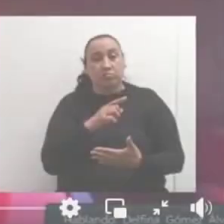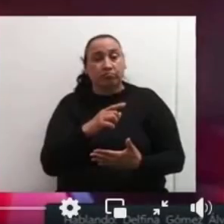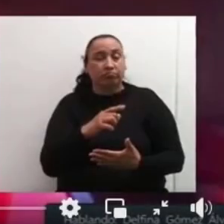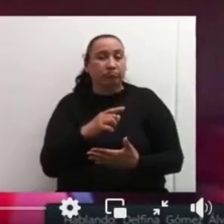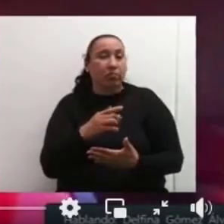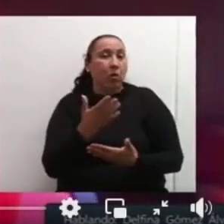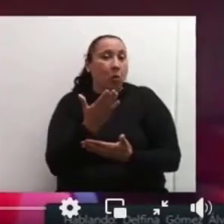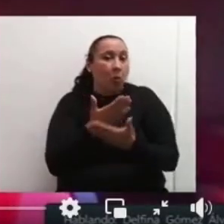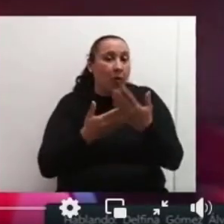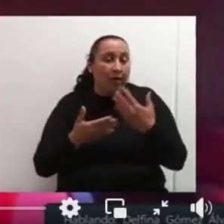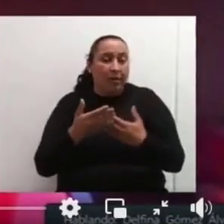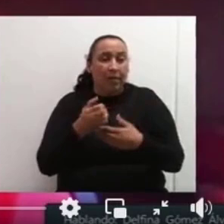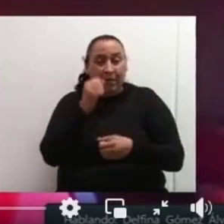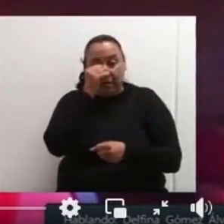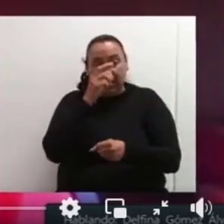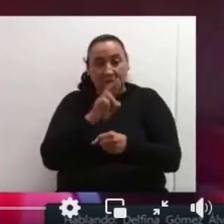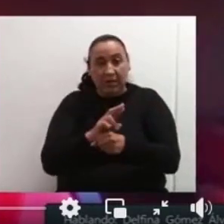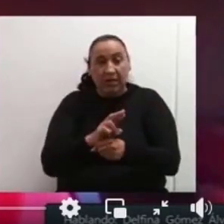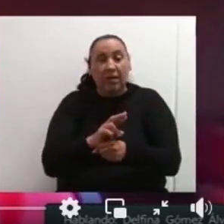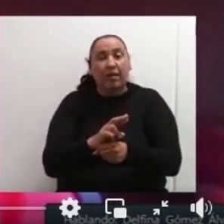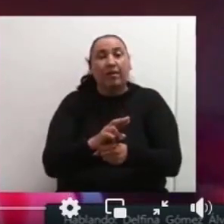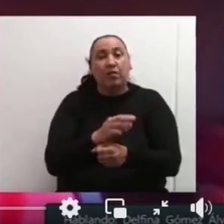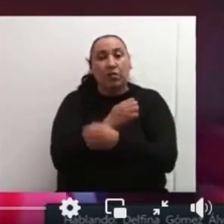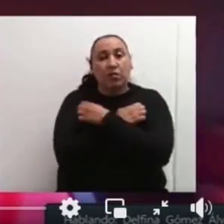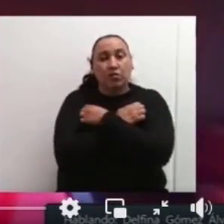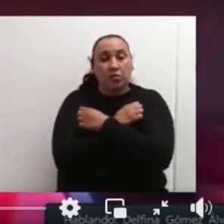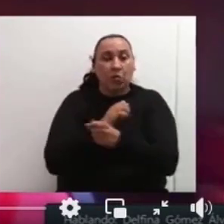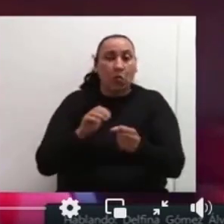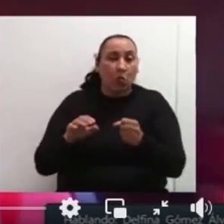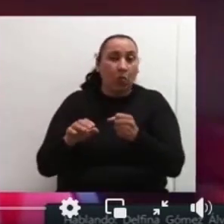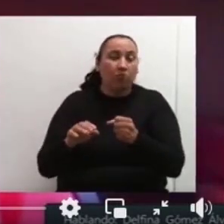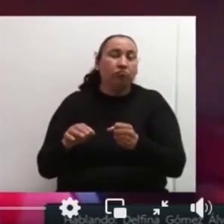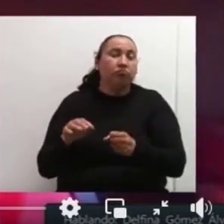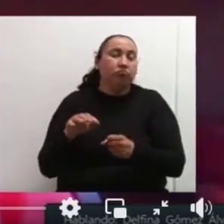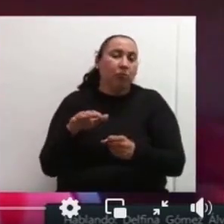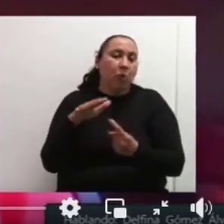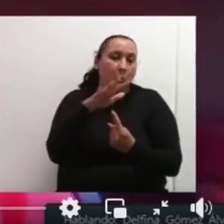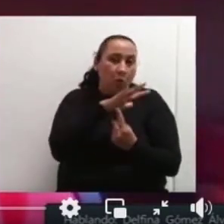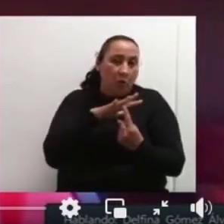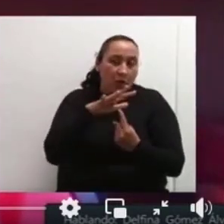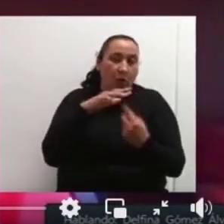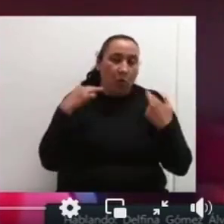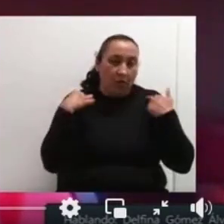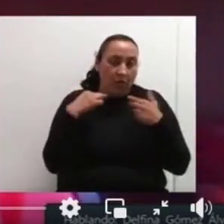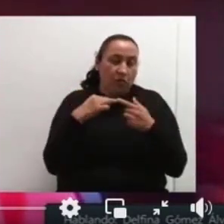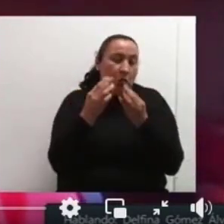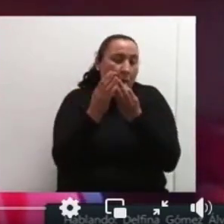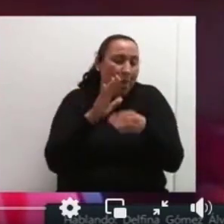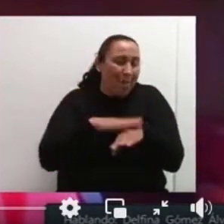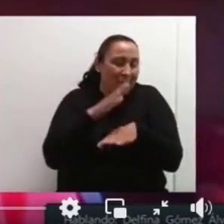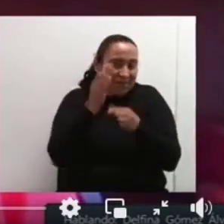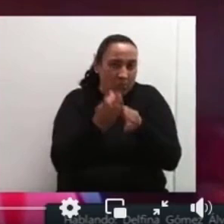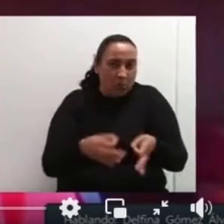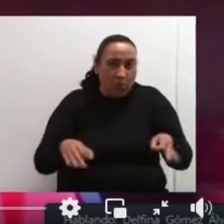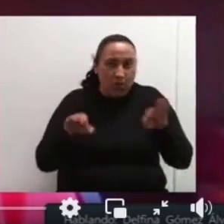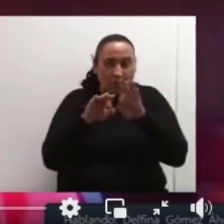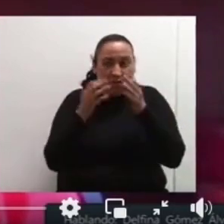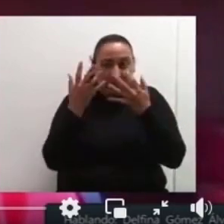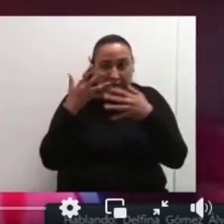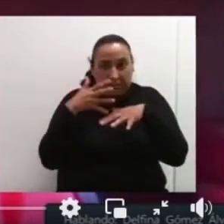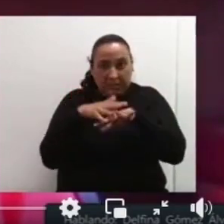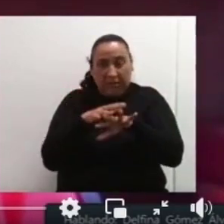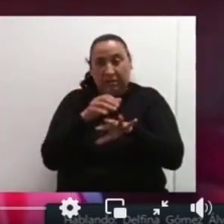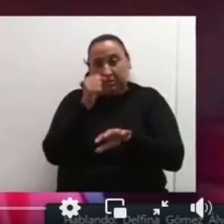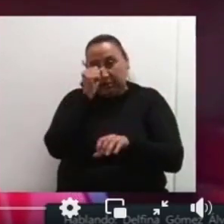a la secretaria de acción pública a la parte esencial y fundamental son nuestros maestros y maestras que integran